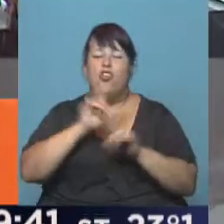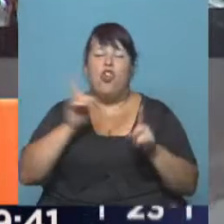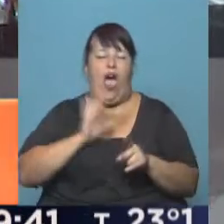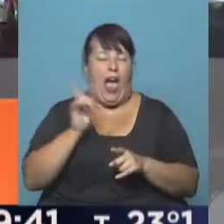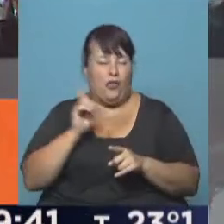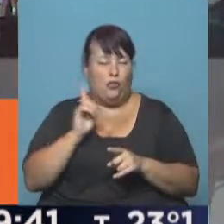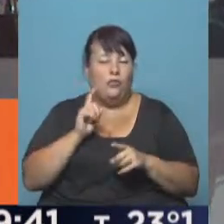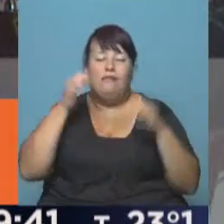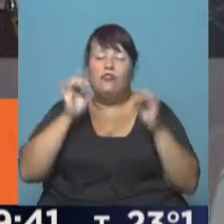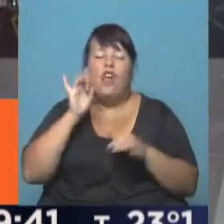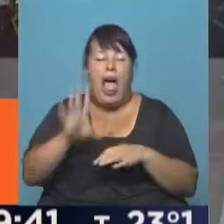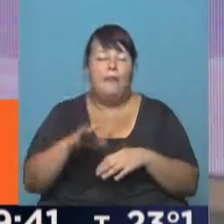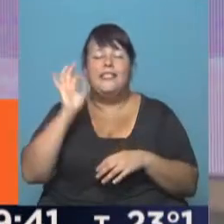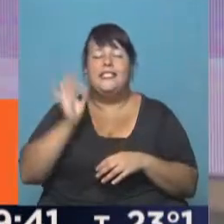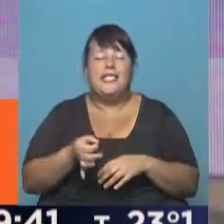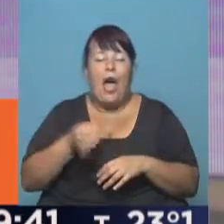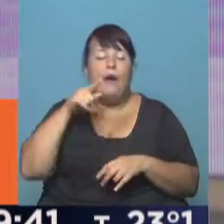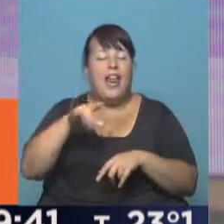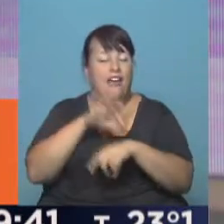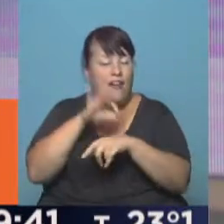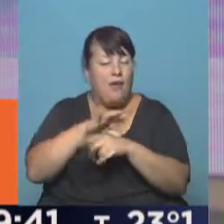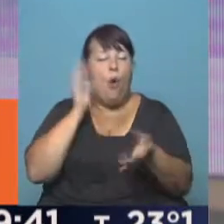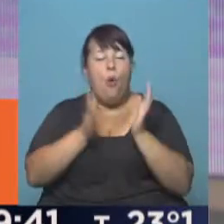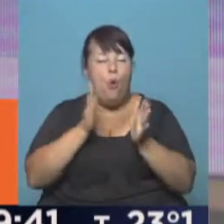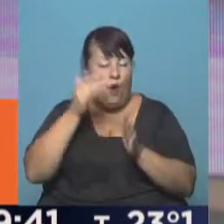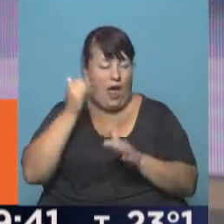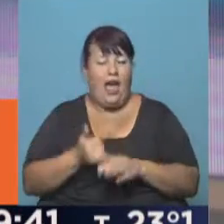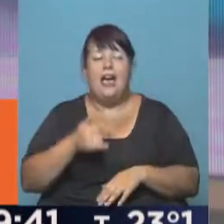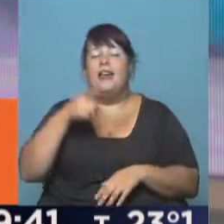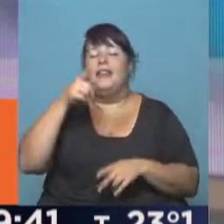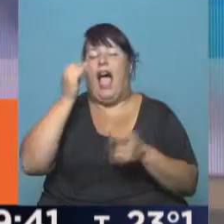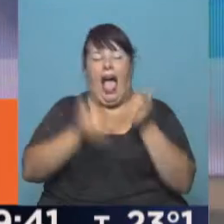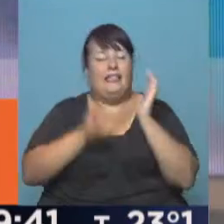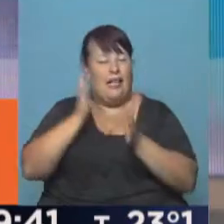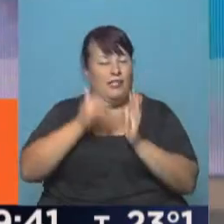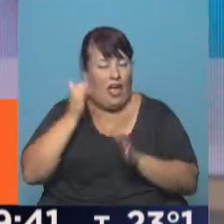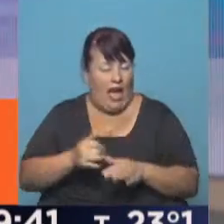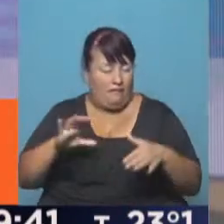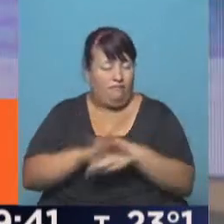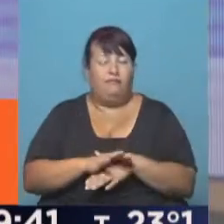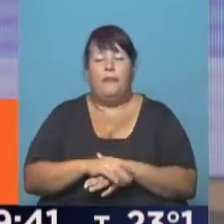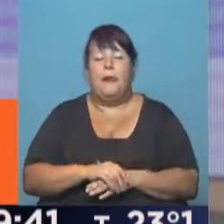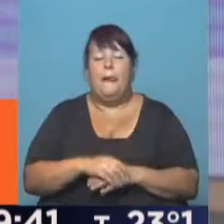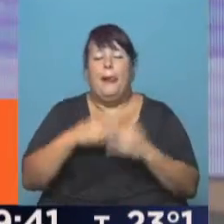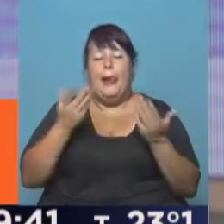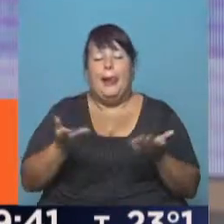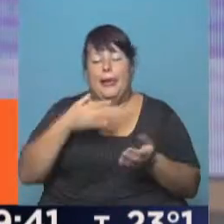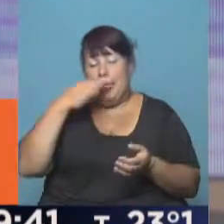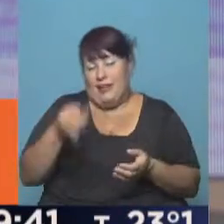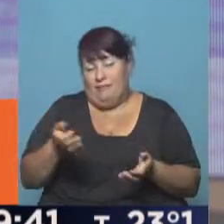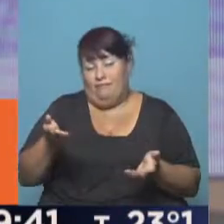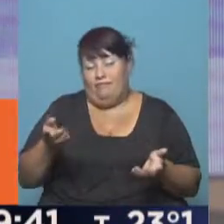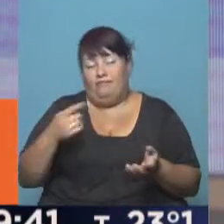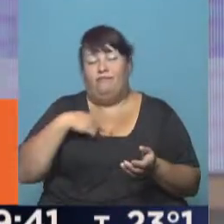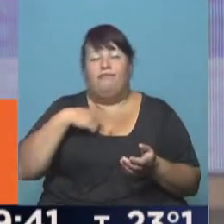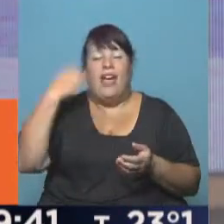a la gente, sino saber que esta enfermedad se cura, que tiene un tratamiento correcto, que en realidad